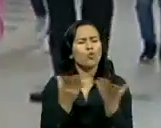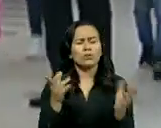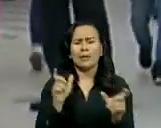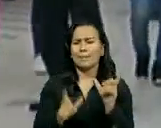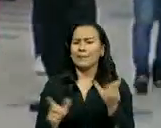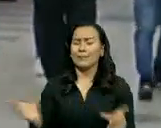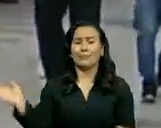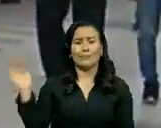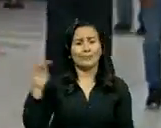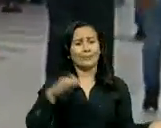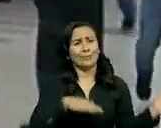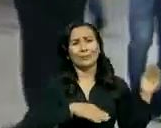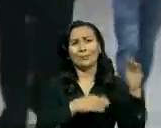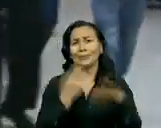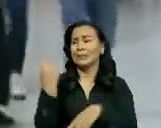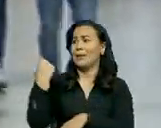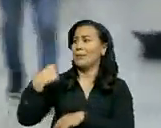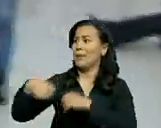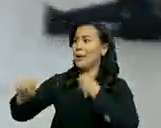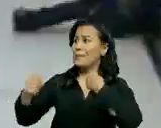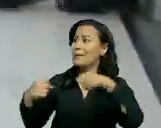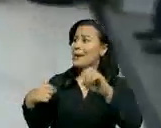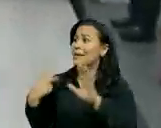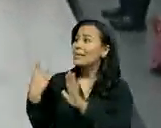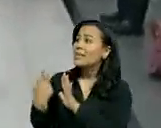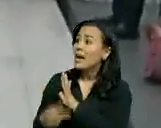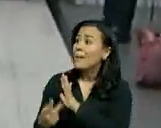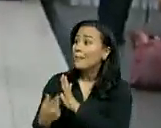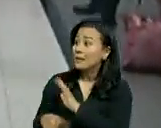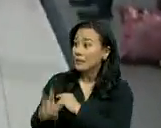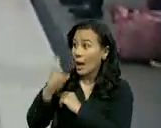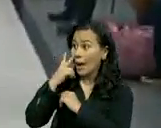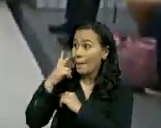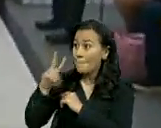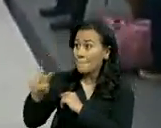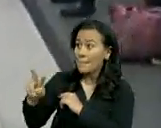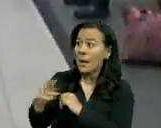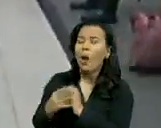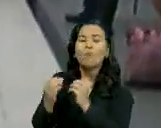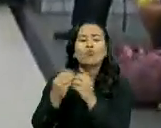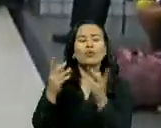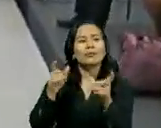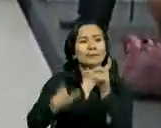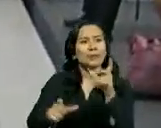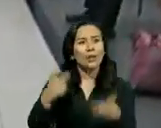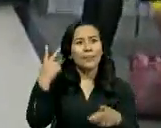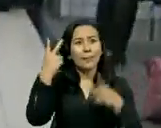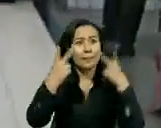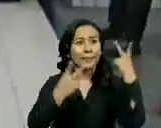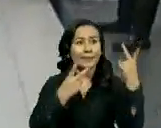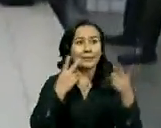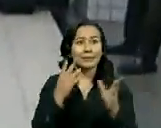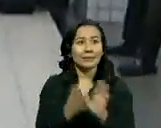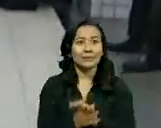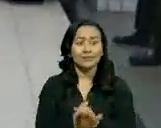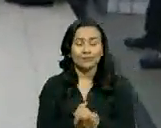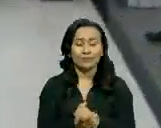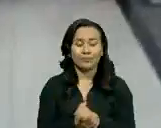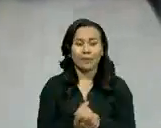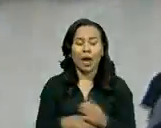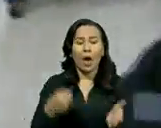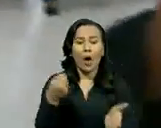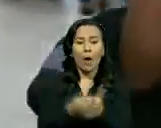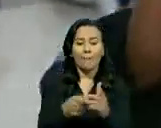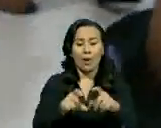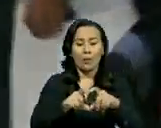han empezado a disfrutar del feriado. ¿Qué es lo que pasa? Es que muchos turistas ya han empezado a comprar los